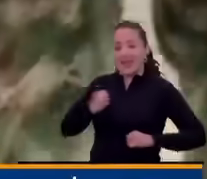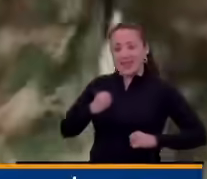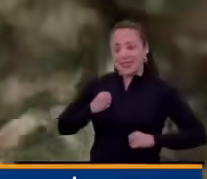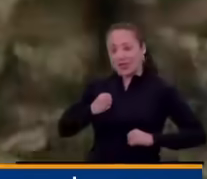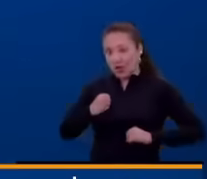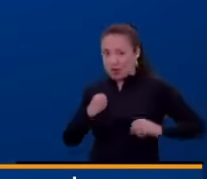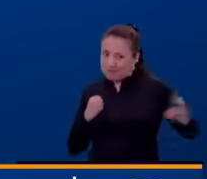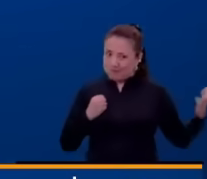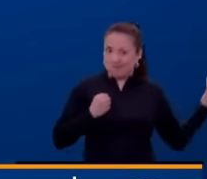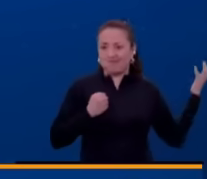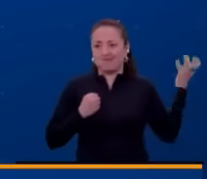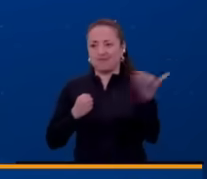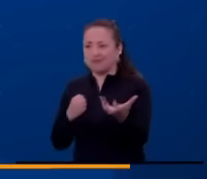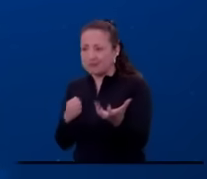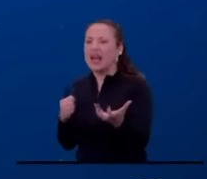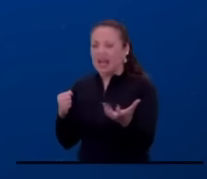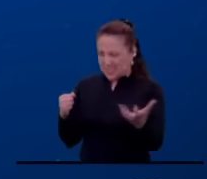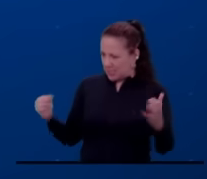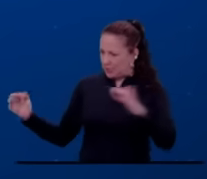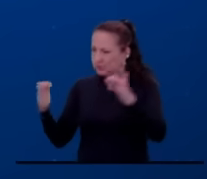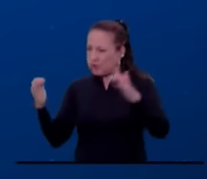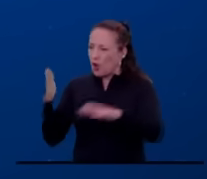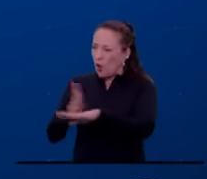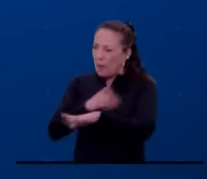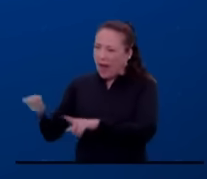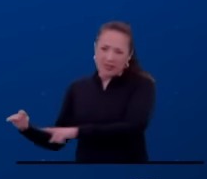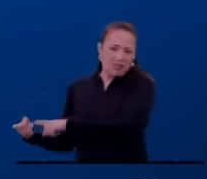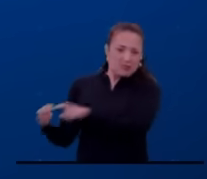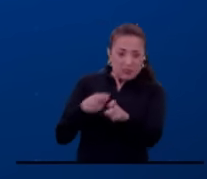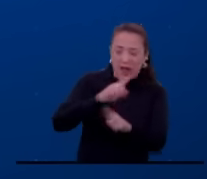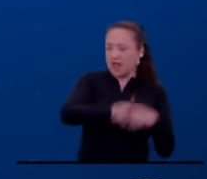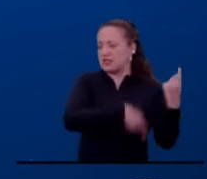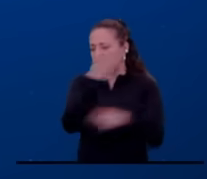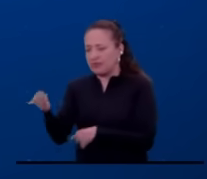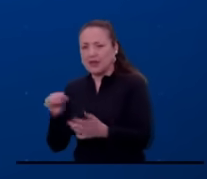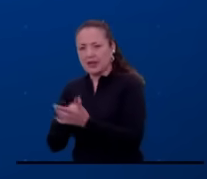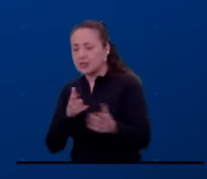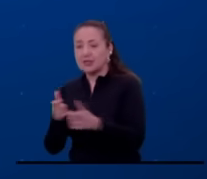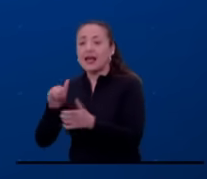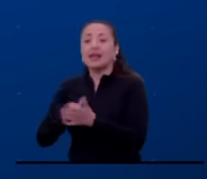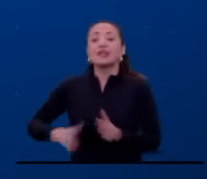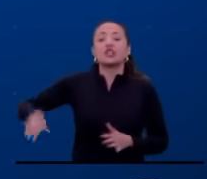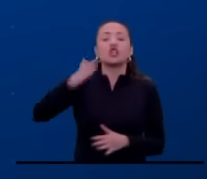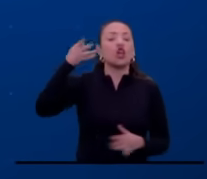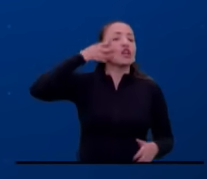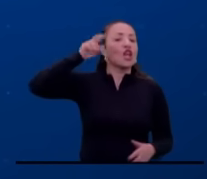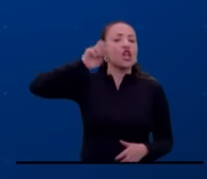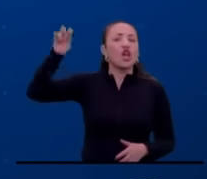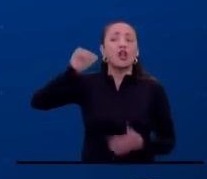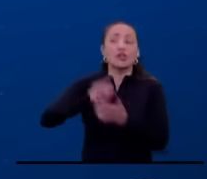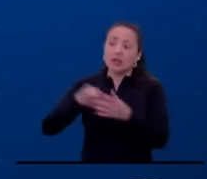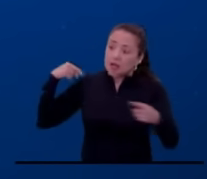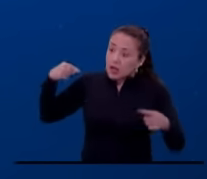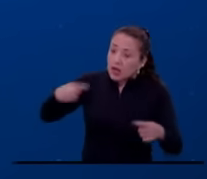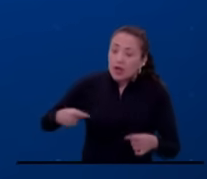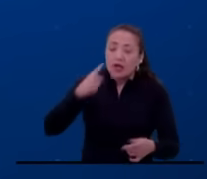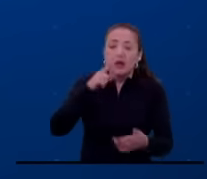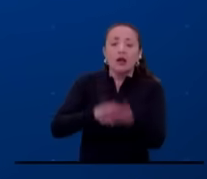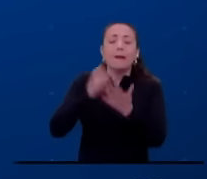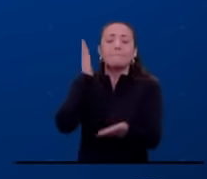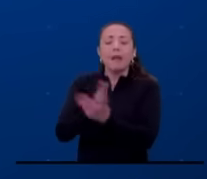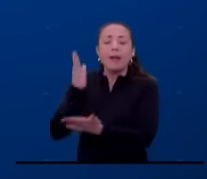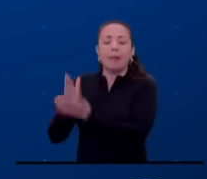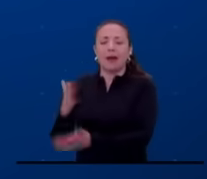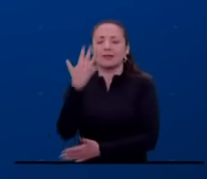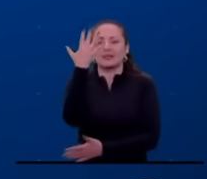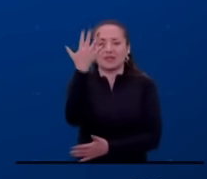el accionar violento e indiscriminado del ELN. En esa zona del departamento de norte de Santander se han registrado en los últimos días 5 acciones violentas